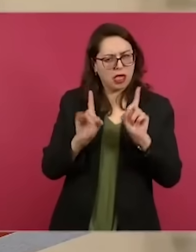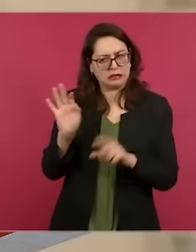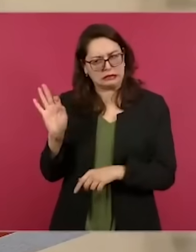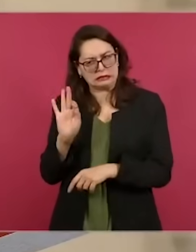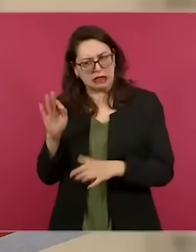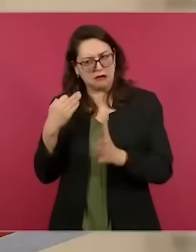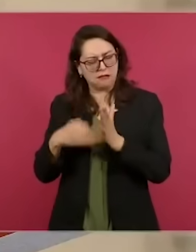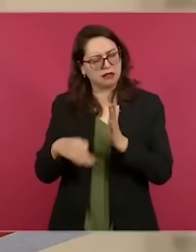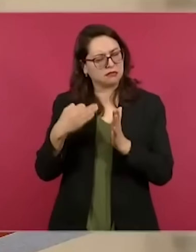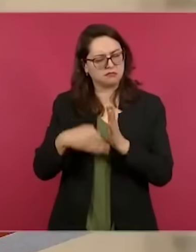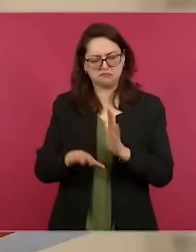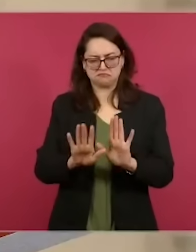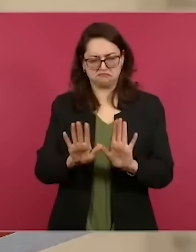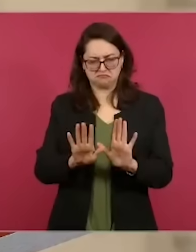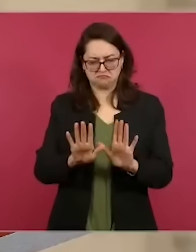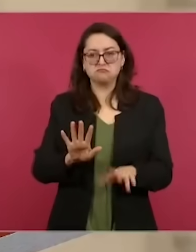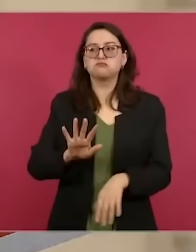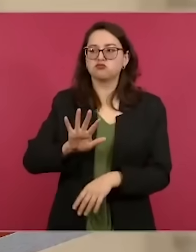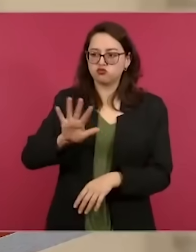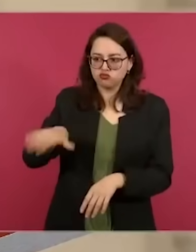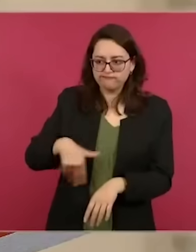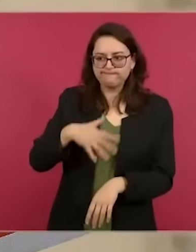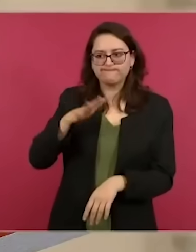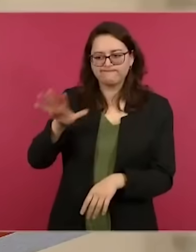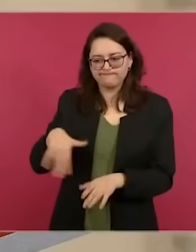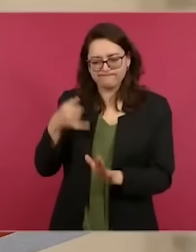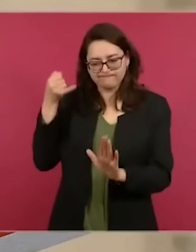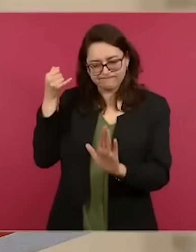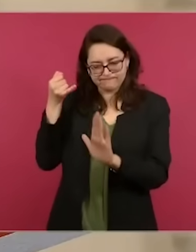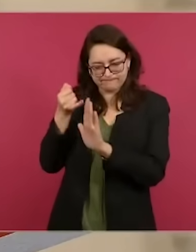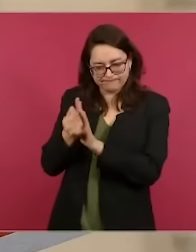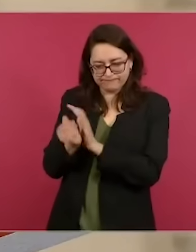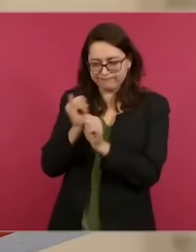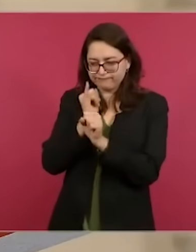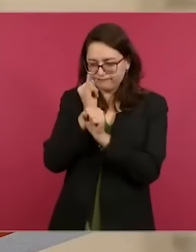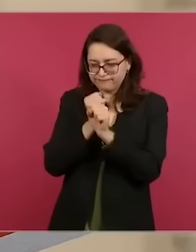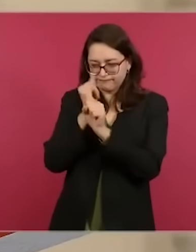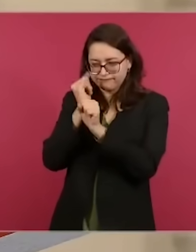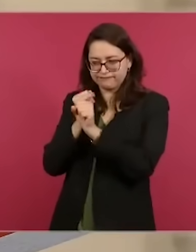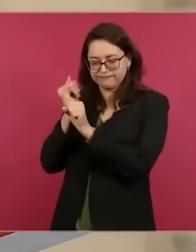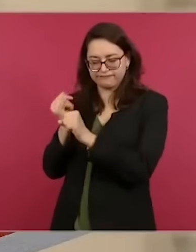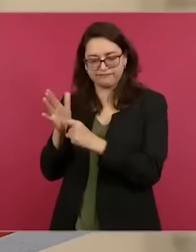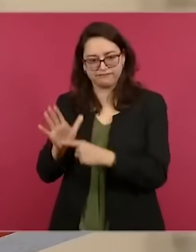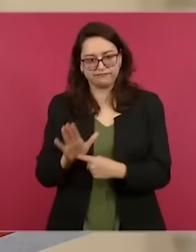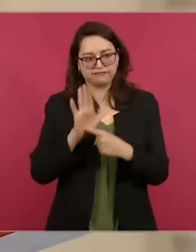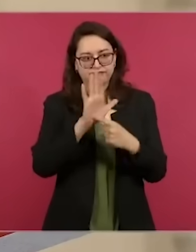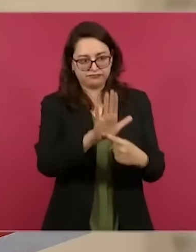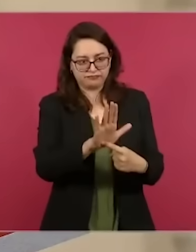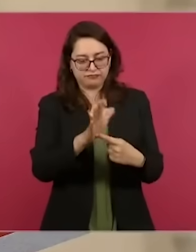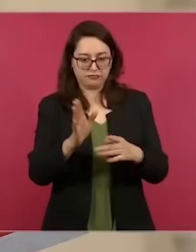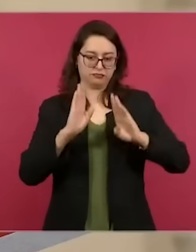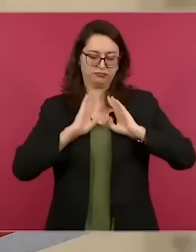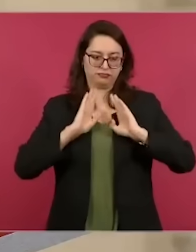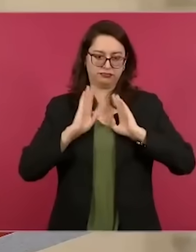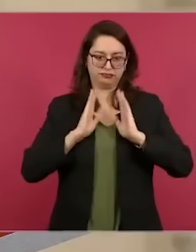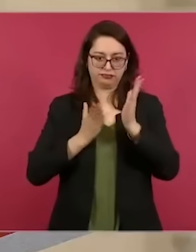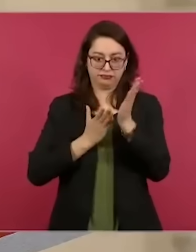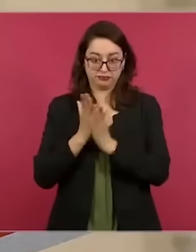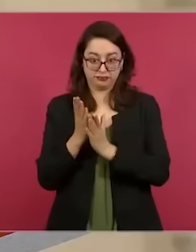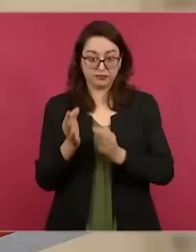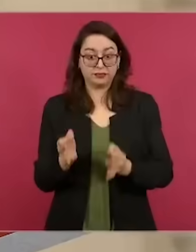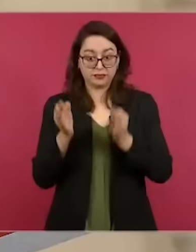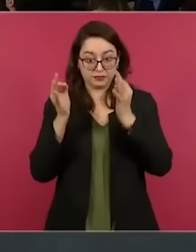transparente y el recto proceder de esta institución del Estado mexicano. Pero les